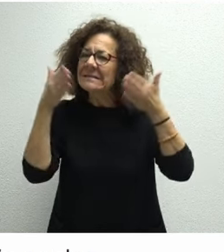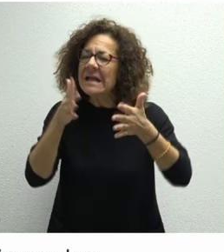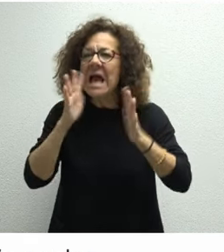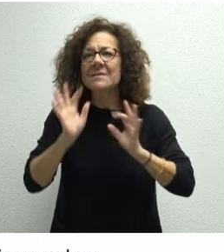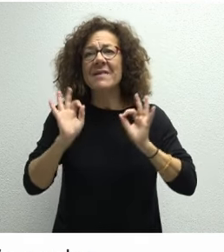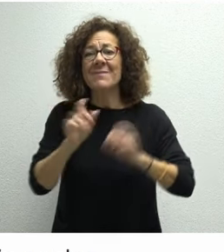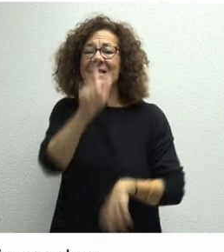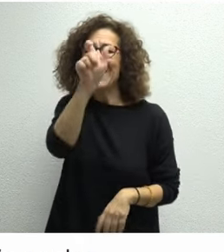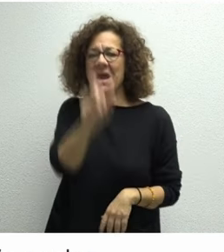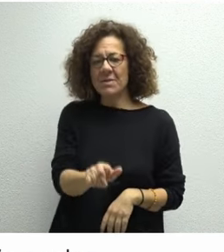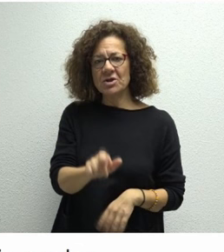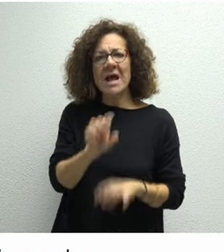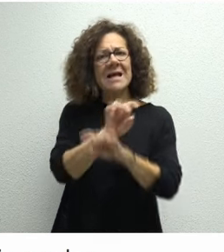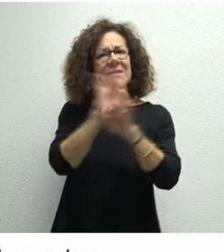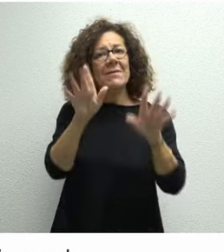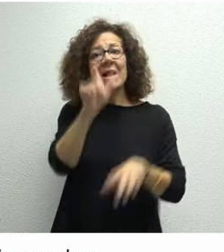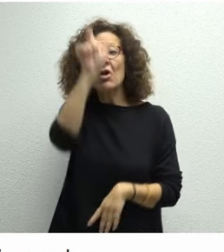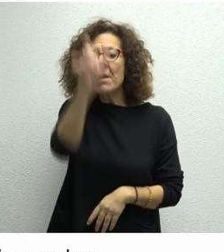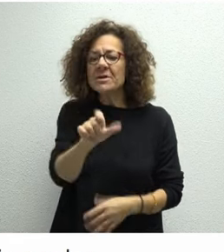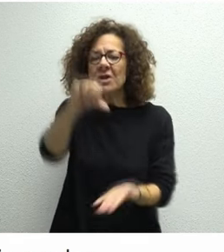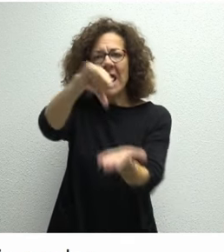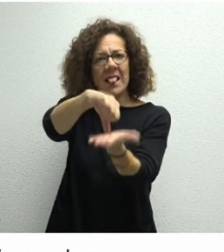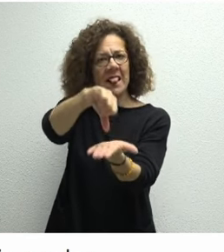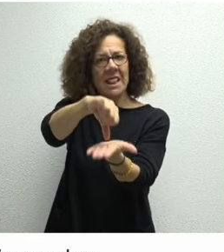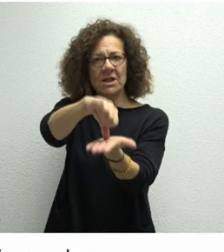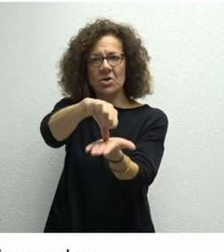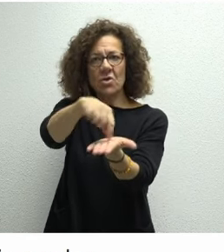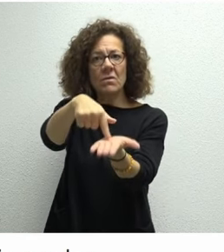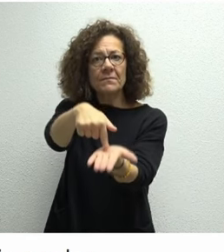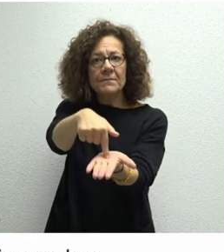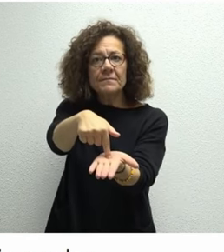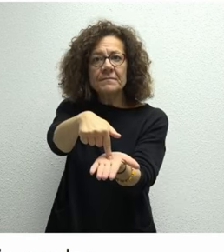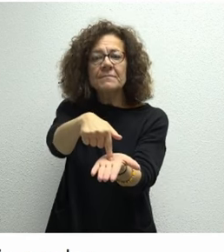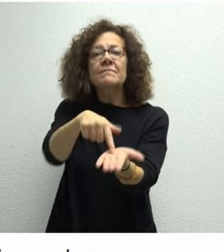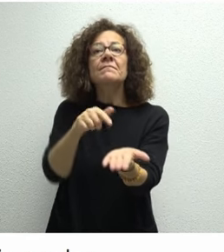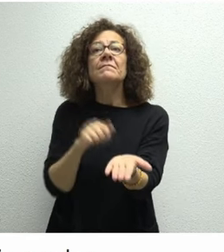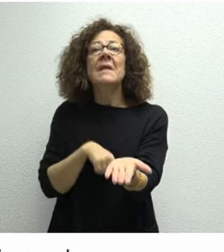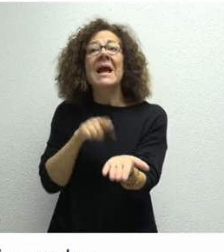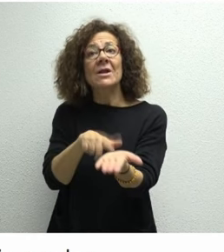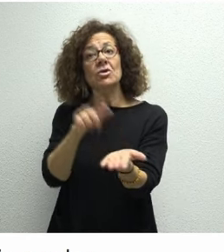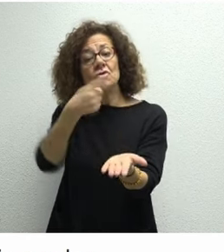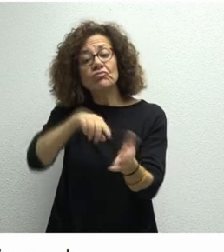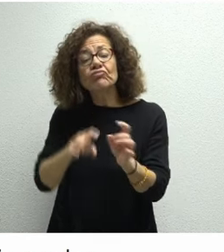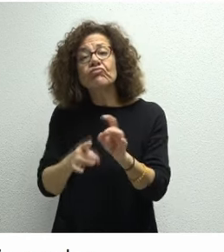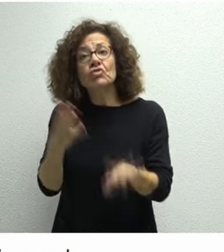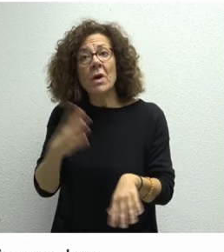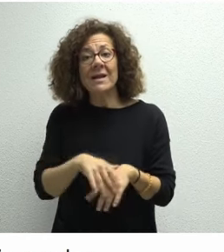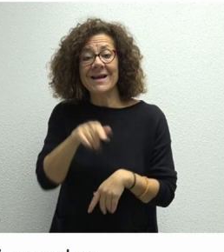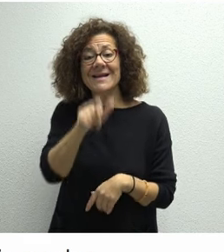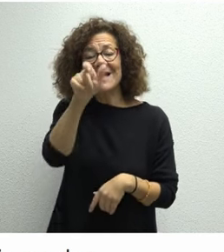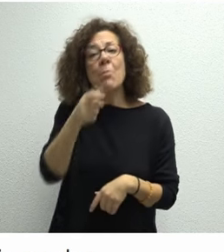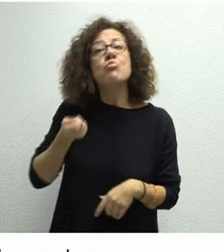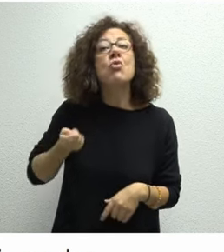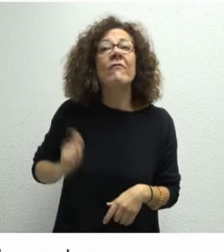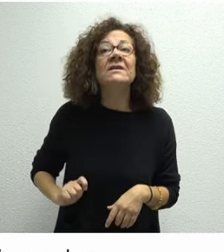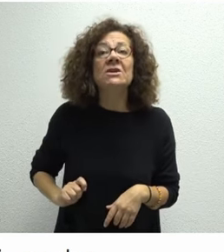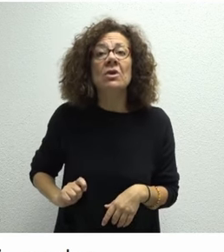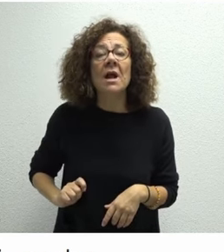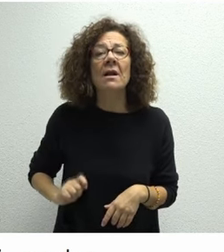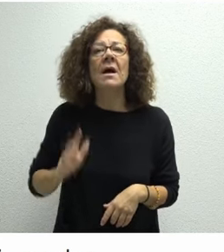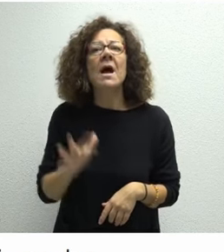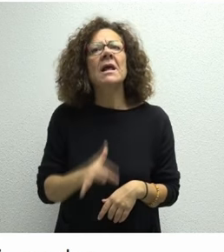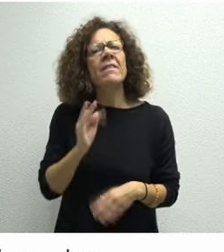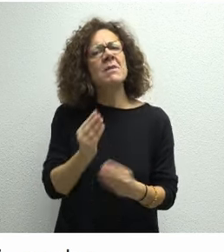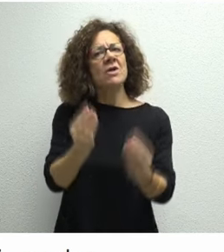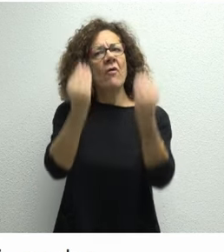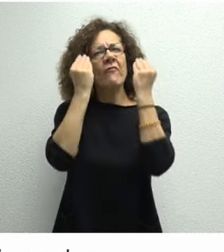en la persona no y tenía claro que la persona estaba en el centro y tuvimos la suerte de que esta profesional eh además tenía